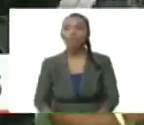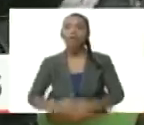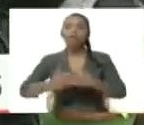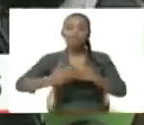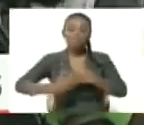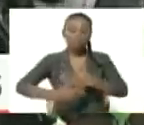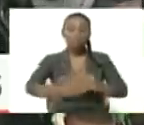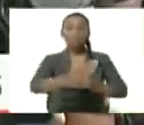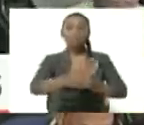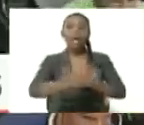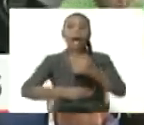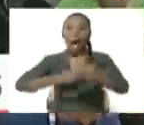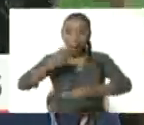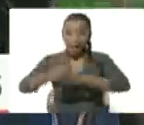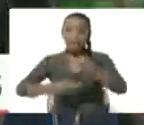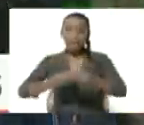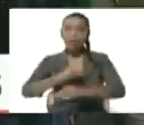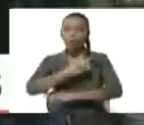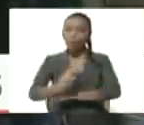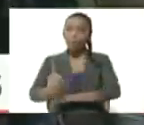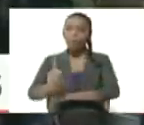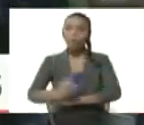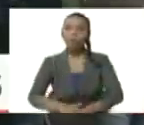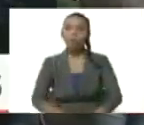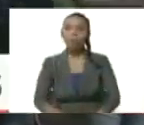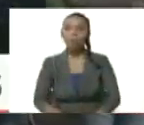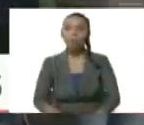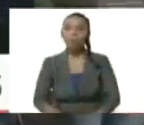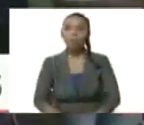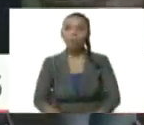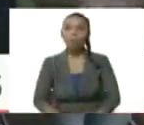Procédase y cúmplase.